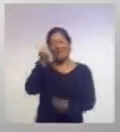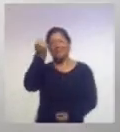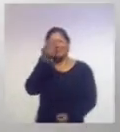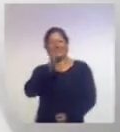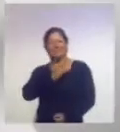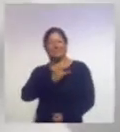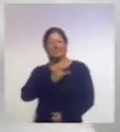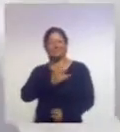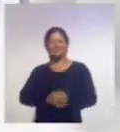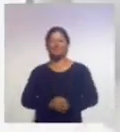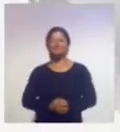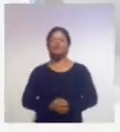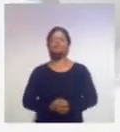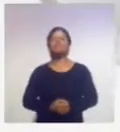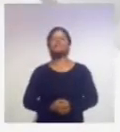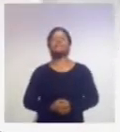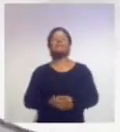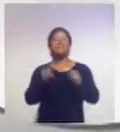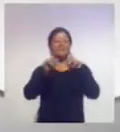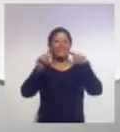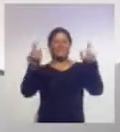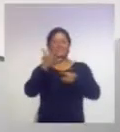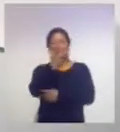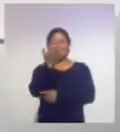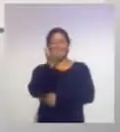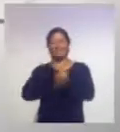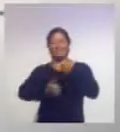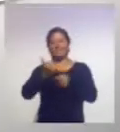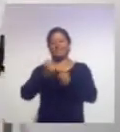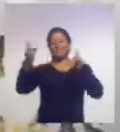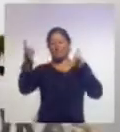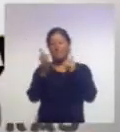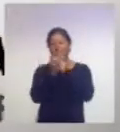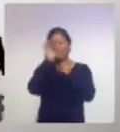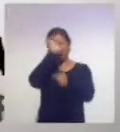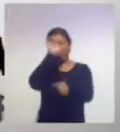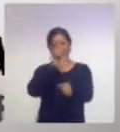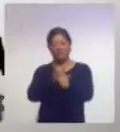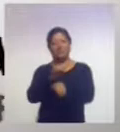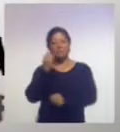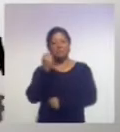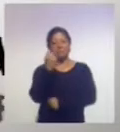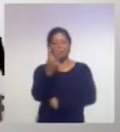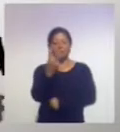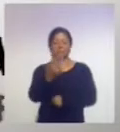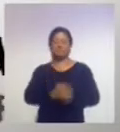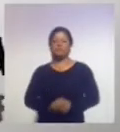Tlaxcala, 500 años, encuentro de dos culturas.